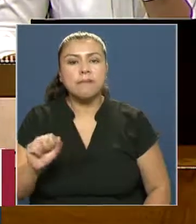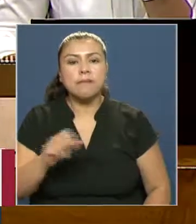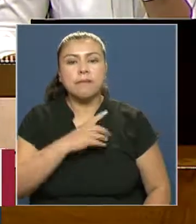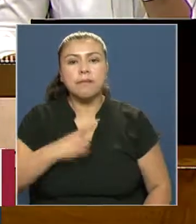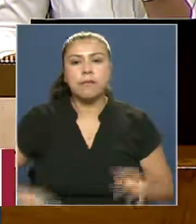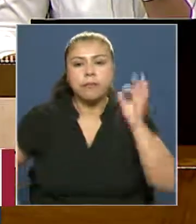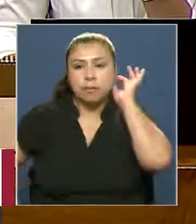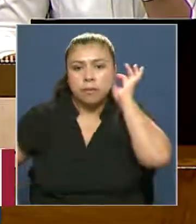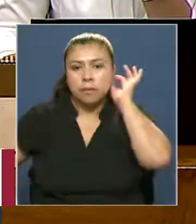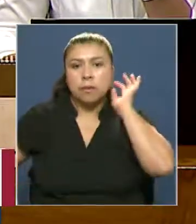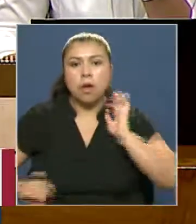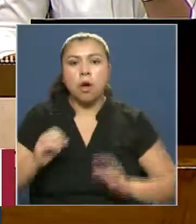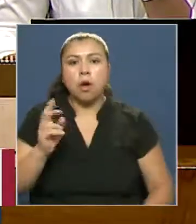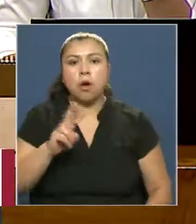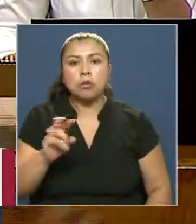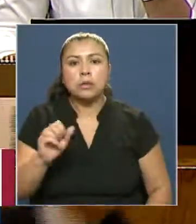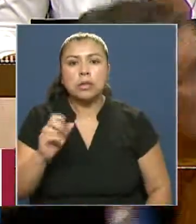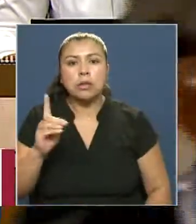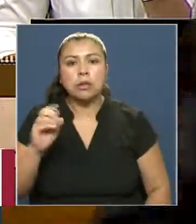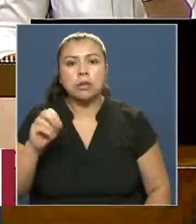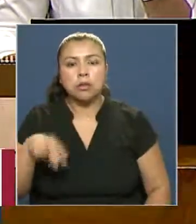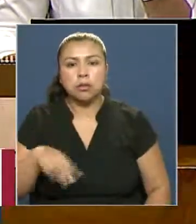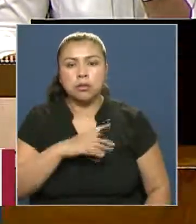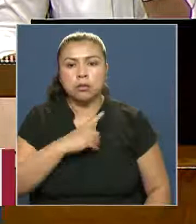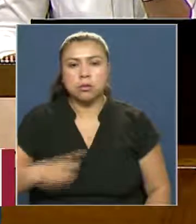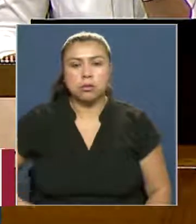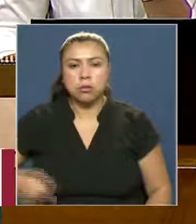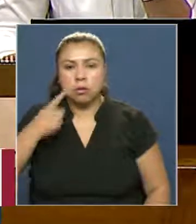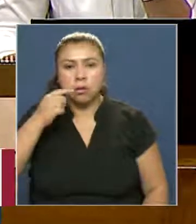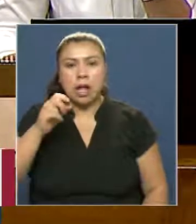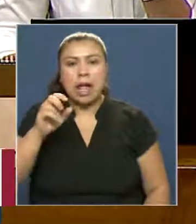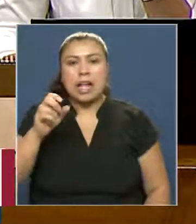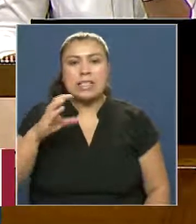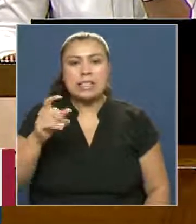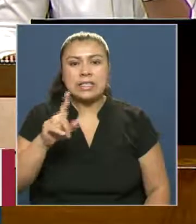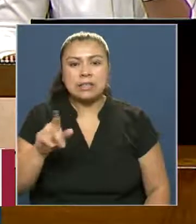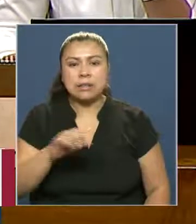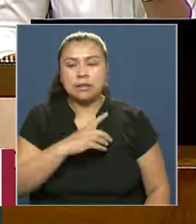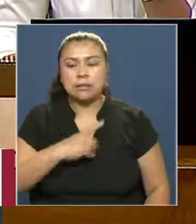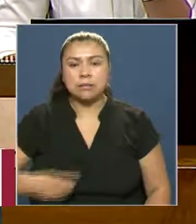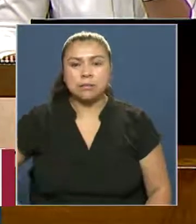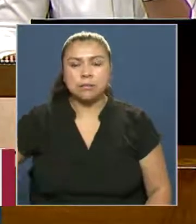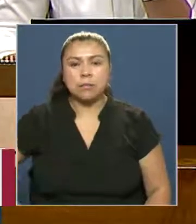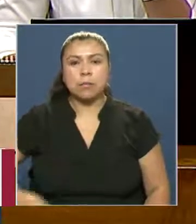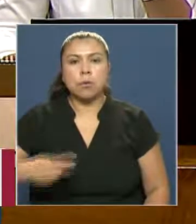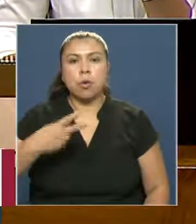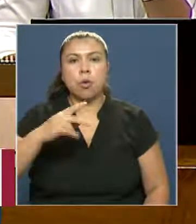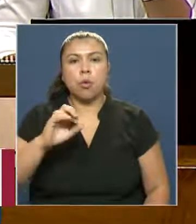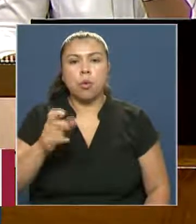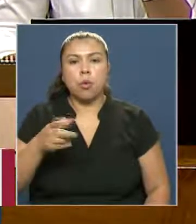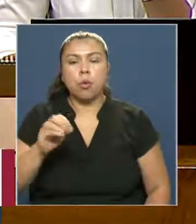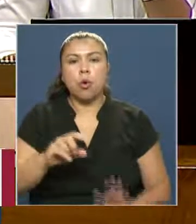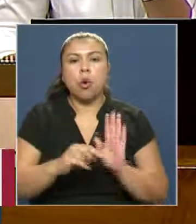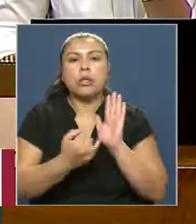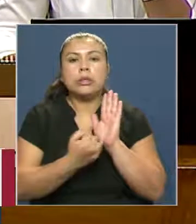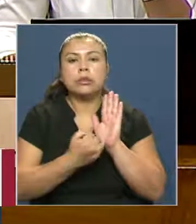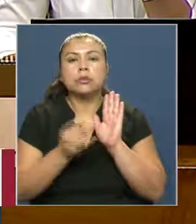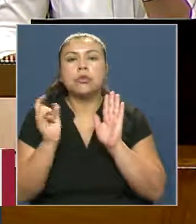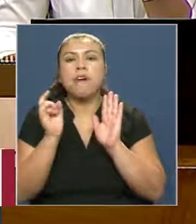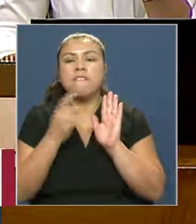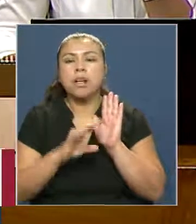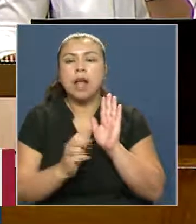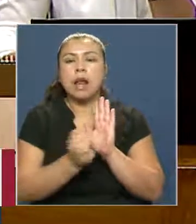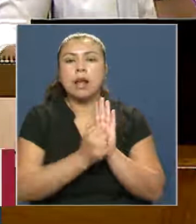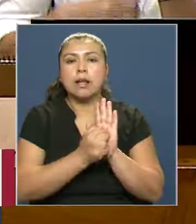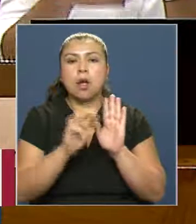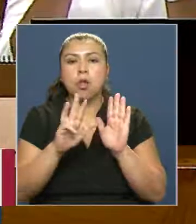diputada doña Jimena Osandón y de los señores diputados don Andrés Celis y don Hugo Rey, que incorpora un inciso final al